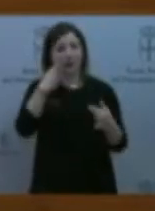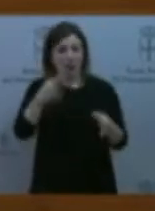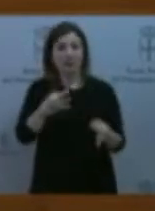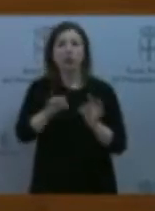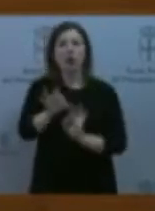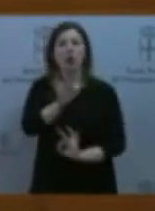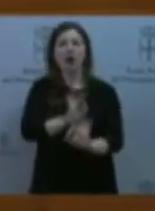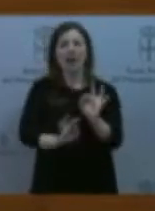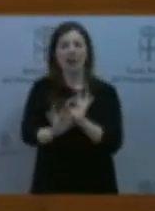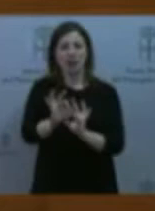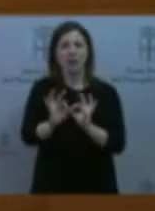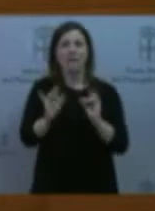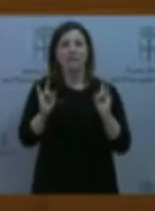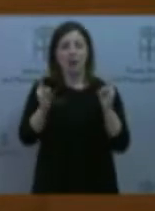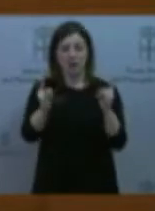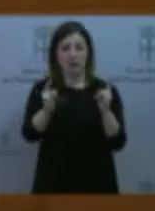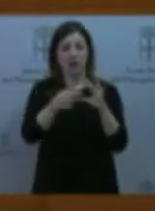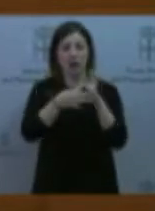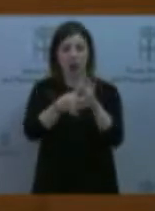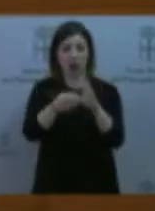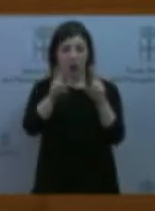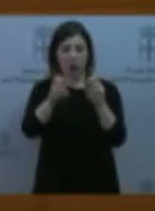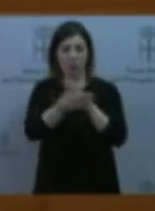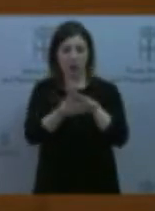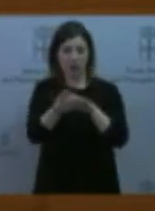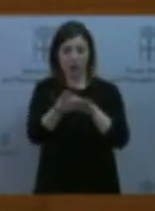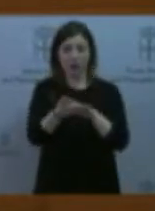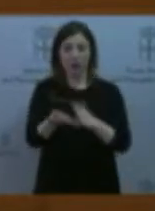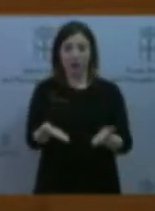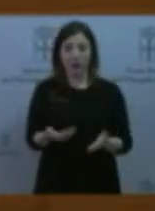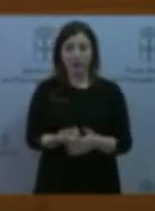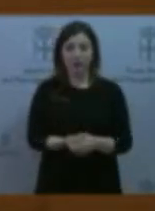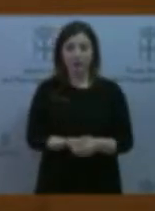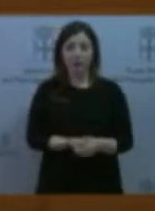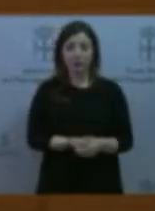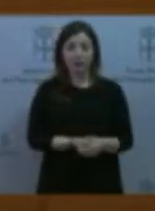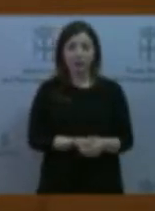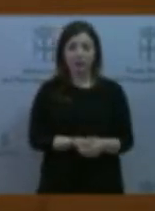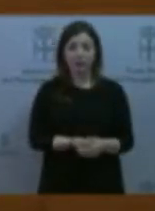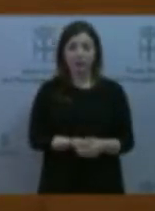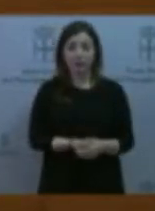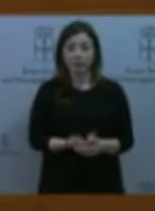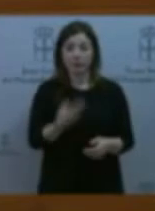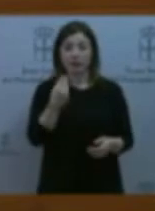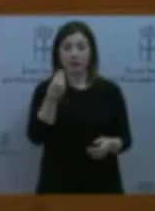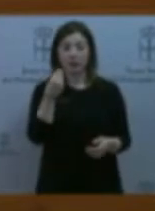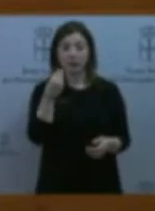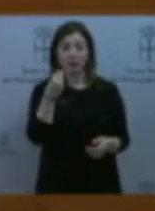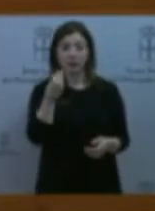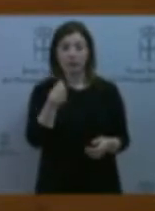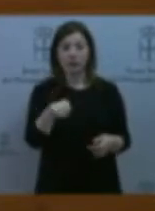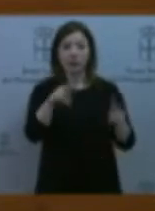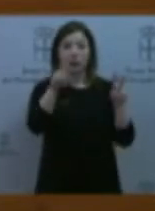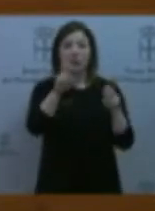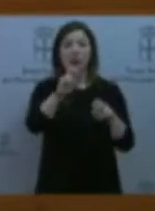mismos. Además, bueno, sobre el tema de la diversidad de usos. A